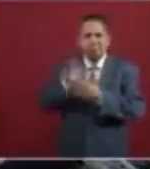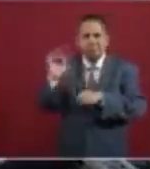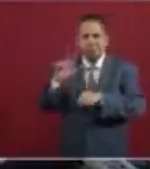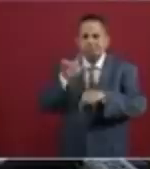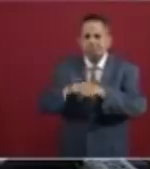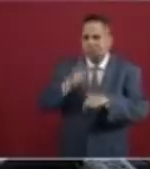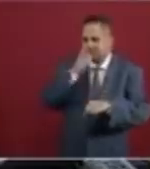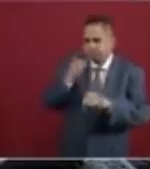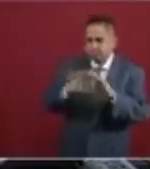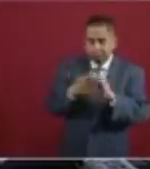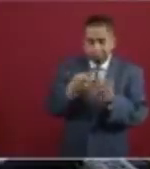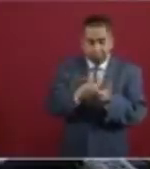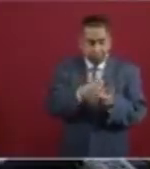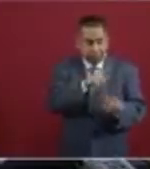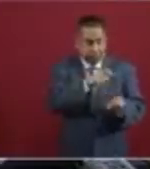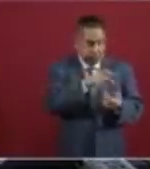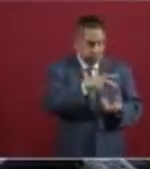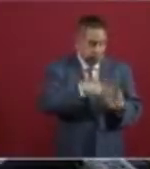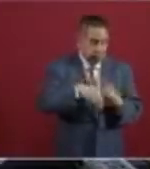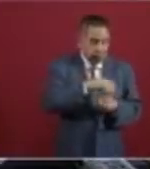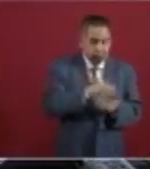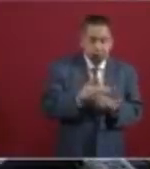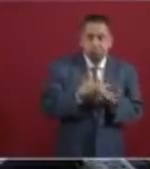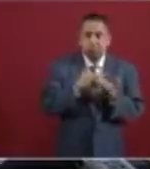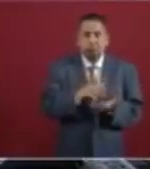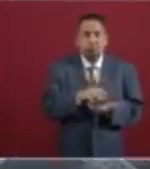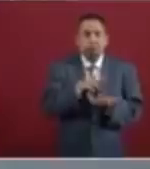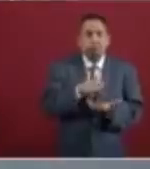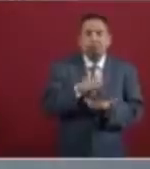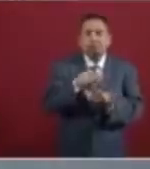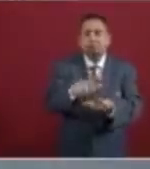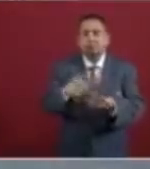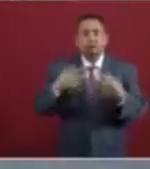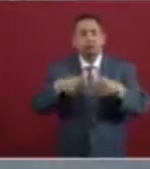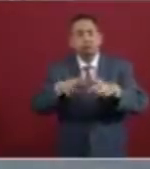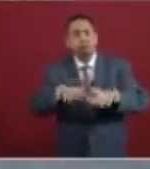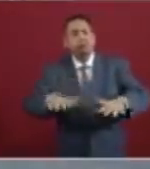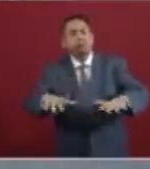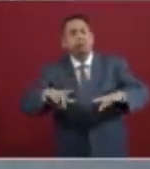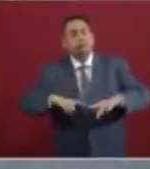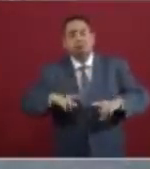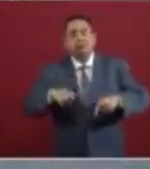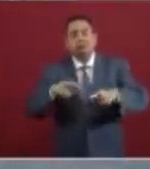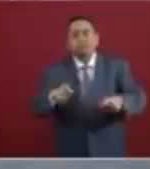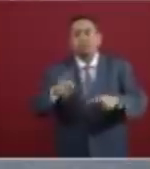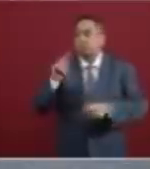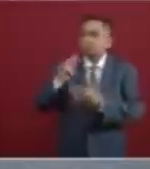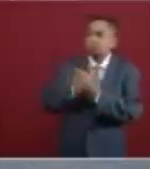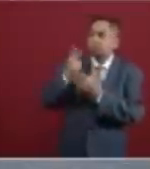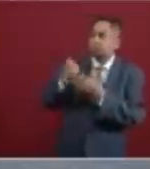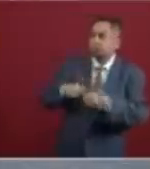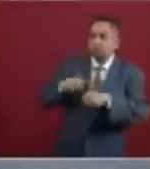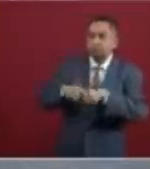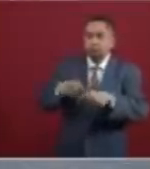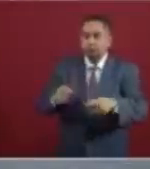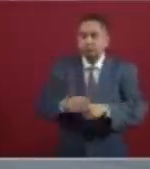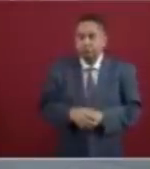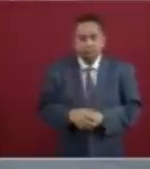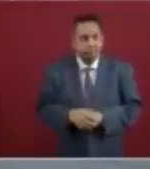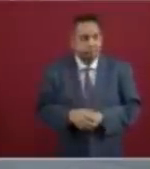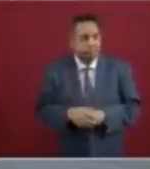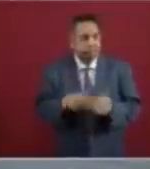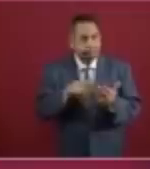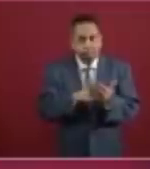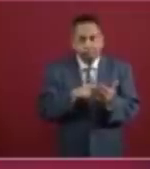que estos fondos deben utilizarse en obras públicas, no en programas sociales. Se habla de